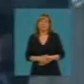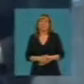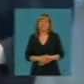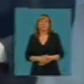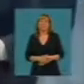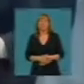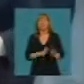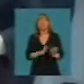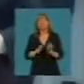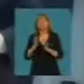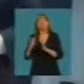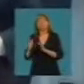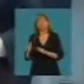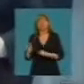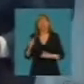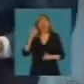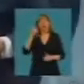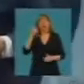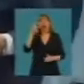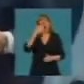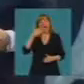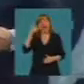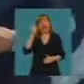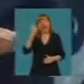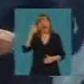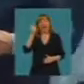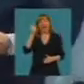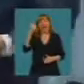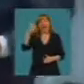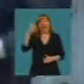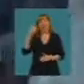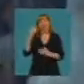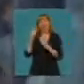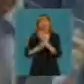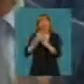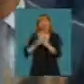Doctor Julio César Alac, Ministro de Justicia y Derechos Humanos.